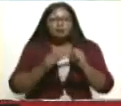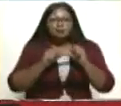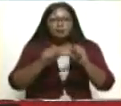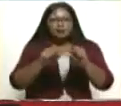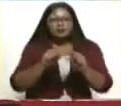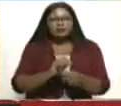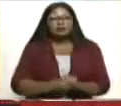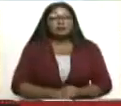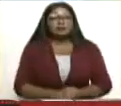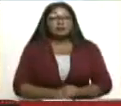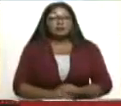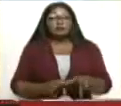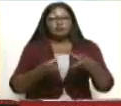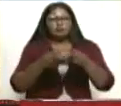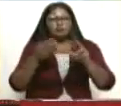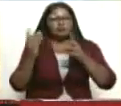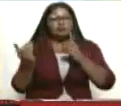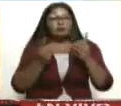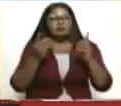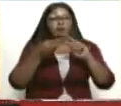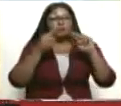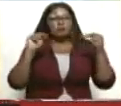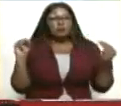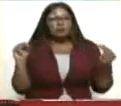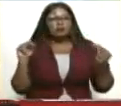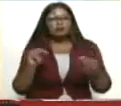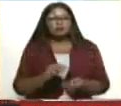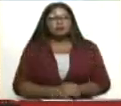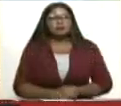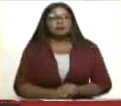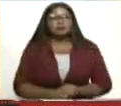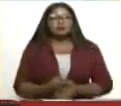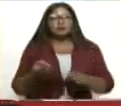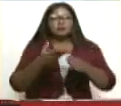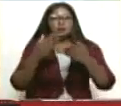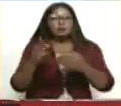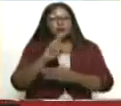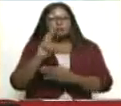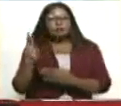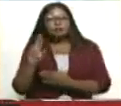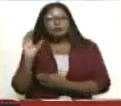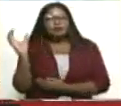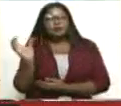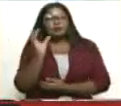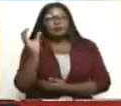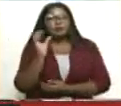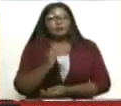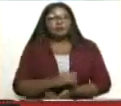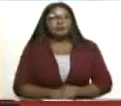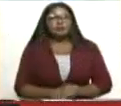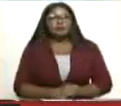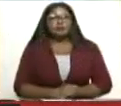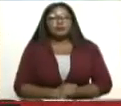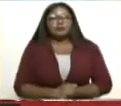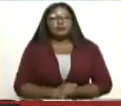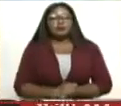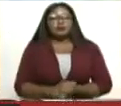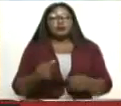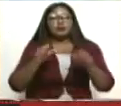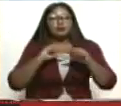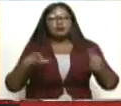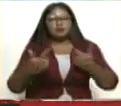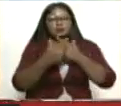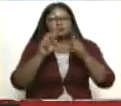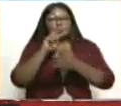permanentes de la Mesa de Diálogos de Paz entre el Gobierno de la República de Colombia y el Ejército de Liberación